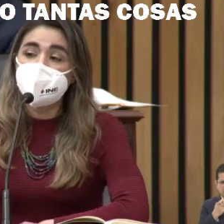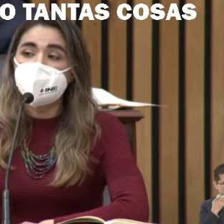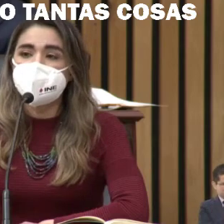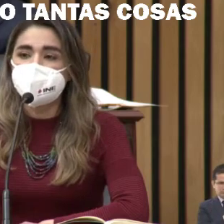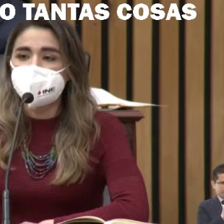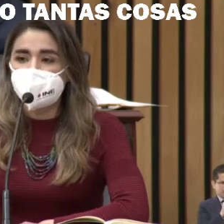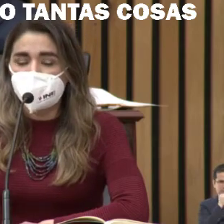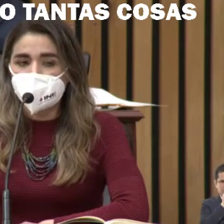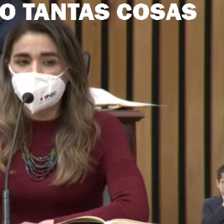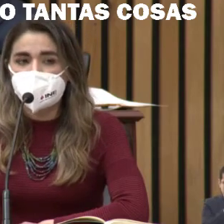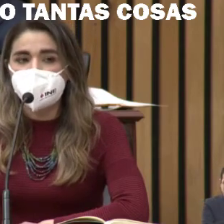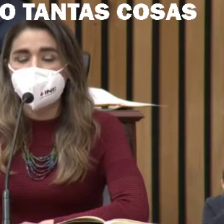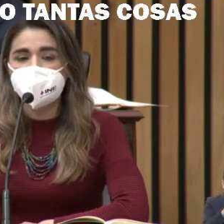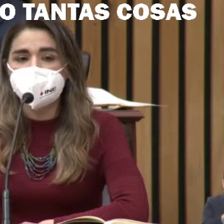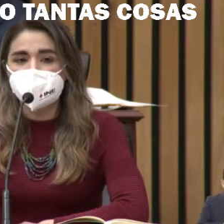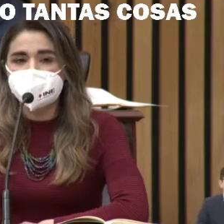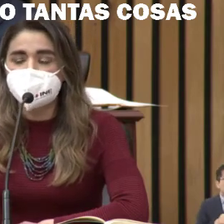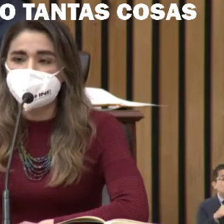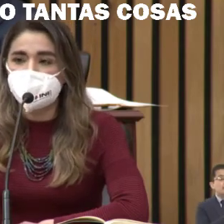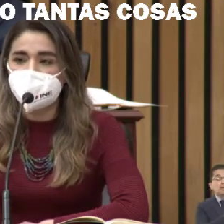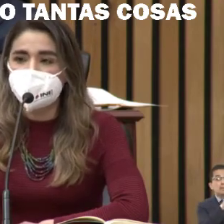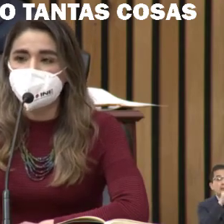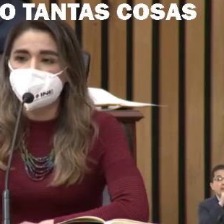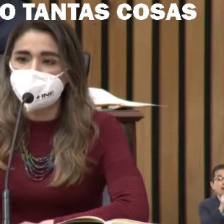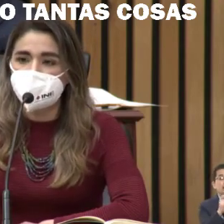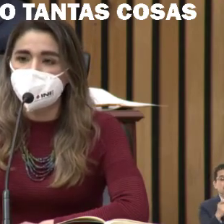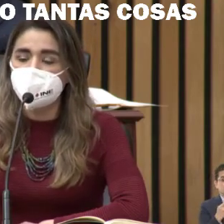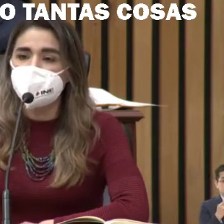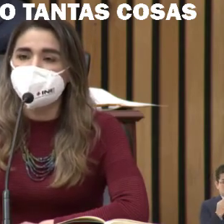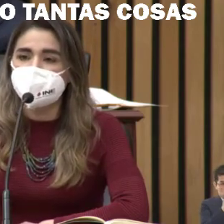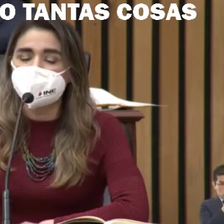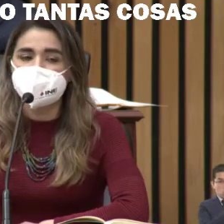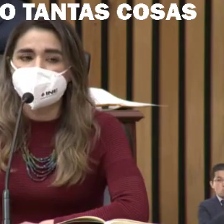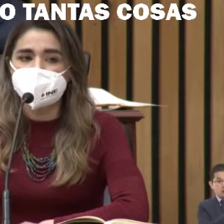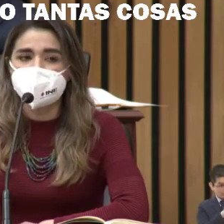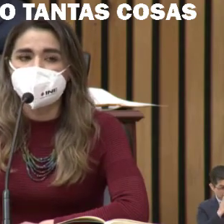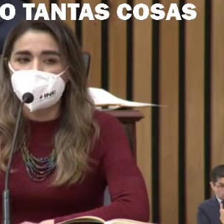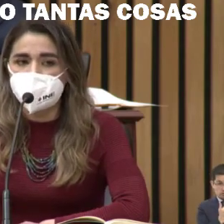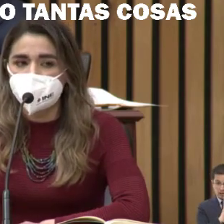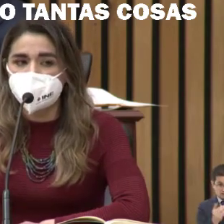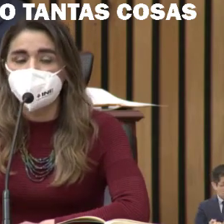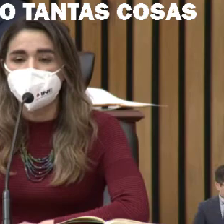se ha dedicado a obstaculizarla.